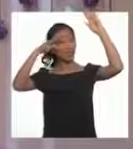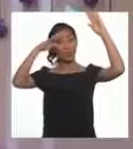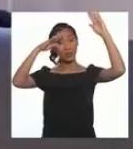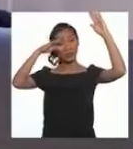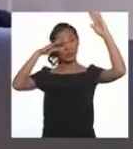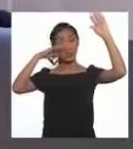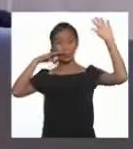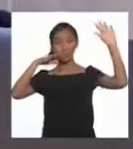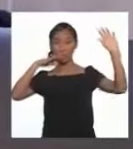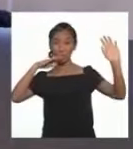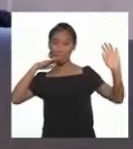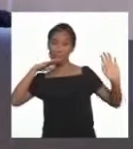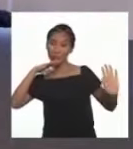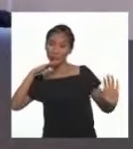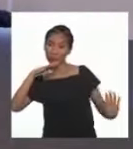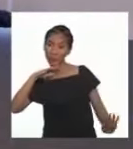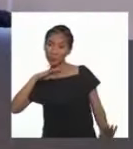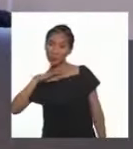soltamos.